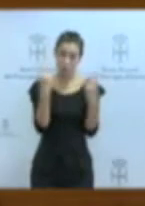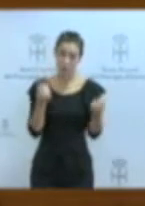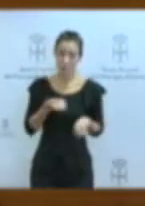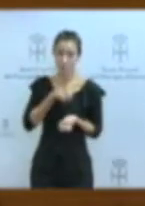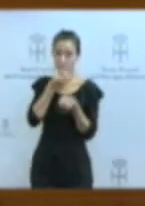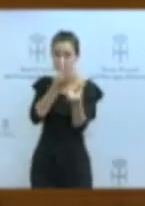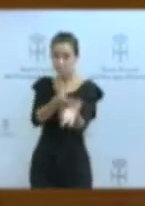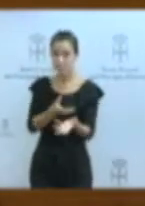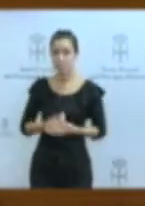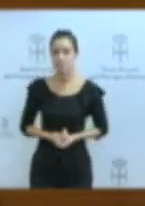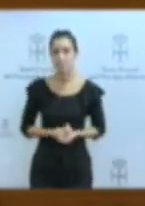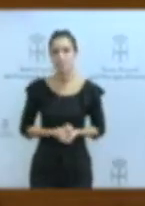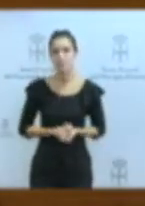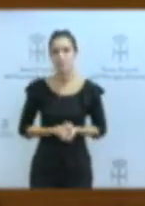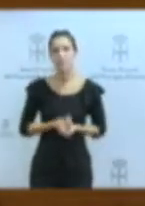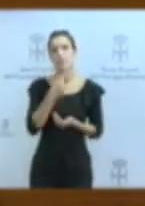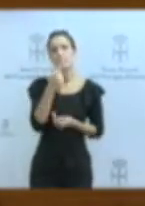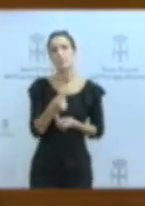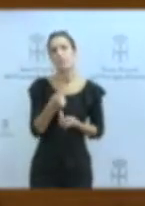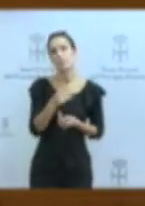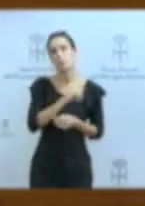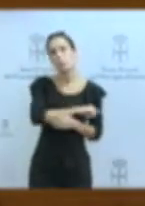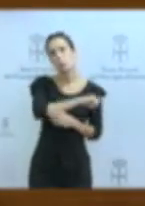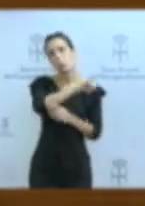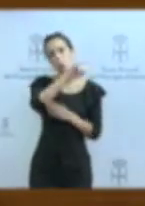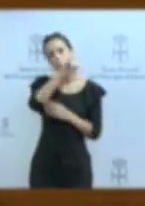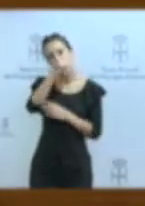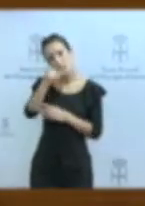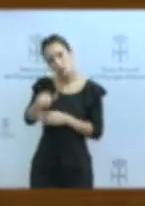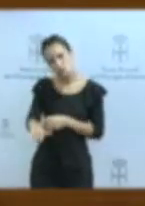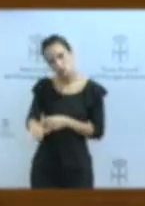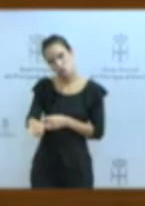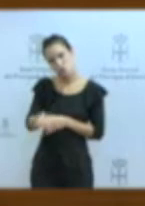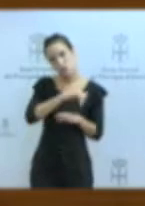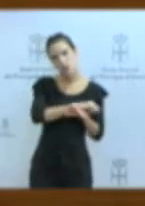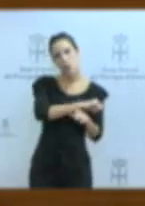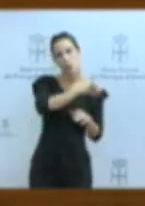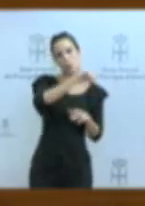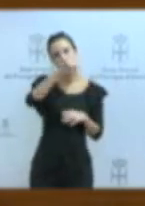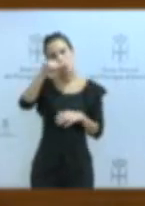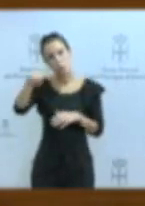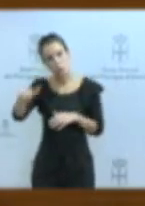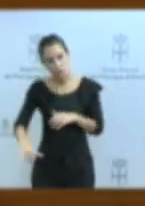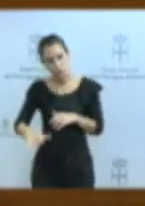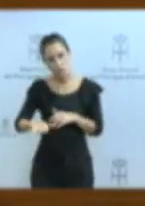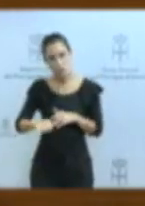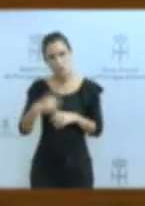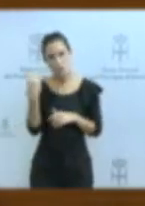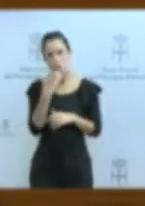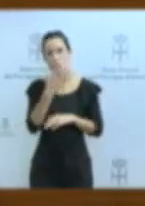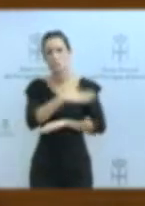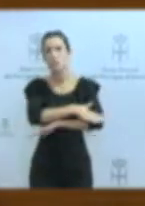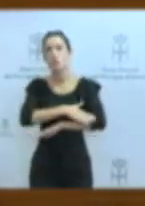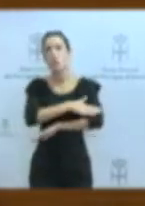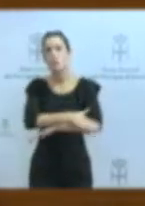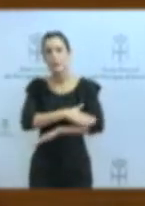conexiones entre aeropuertos si el Gobierno de turno, el Gobierno del Principado, en este caso,